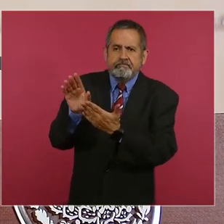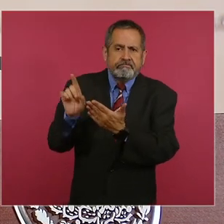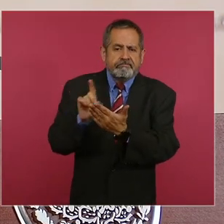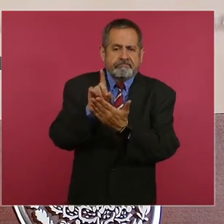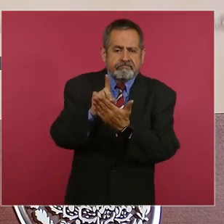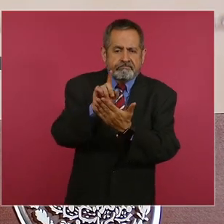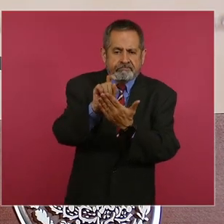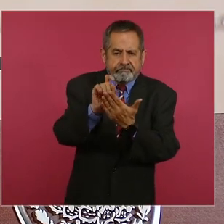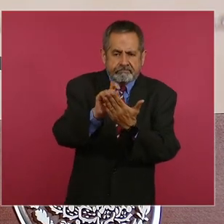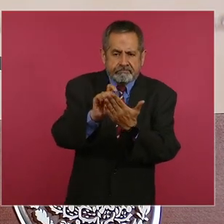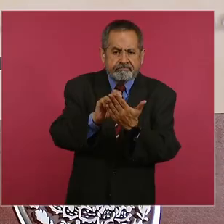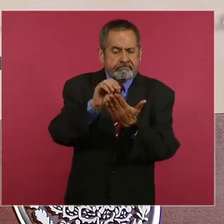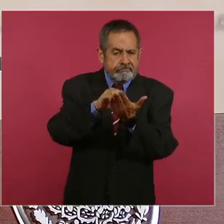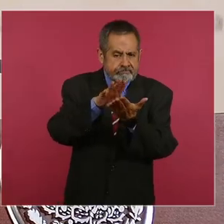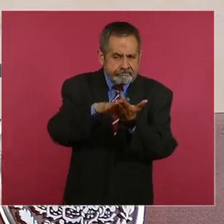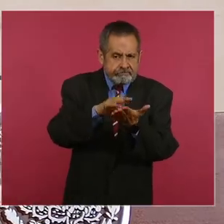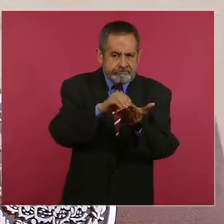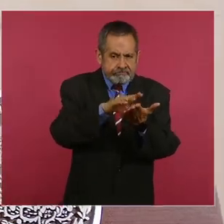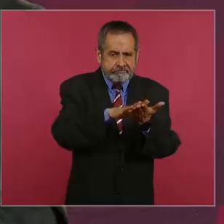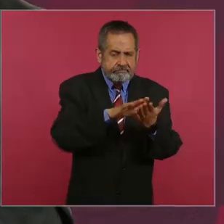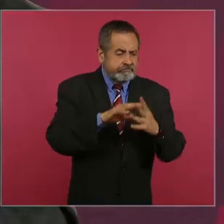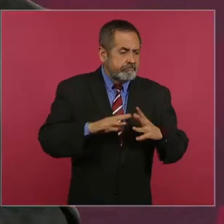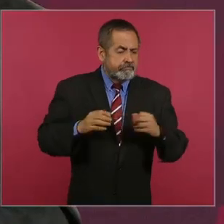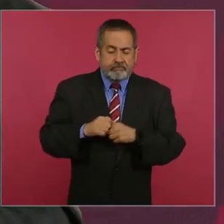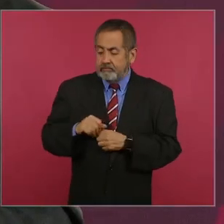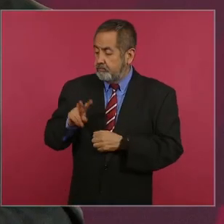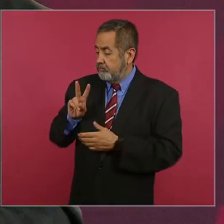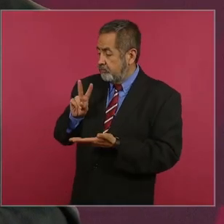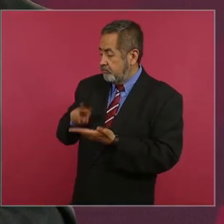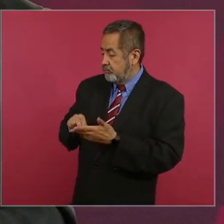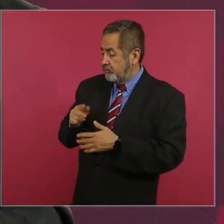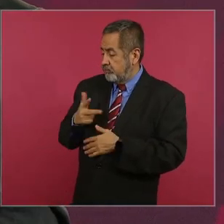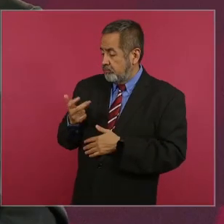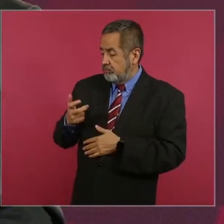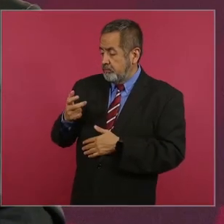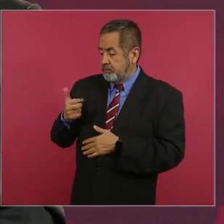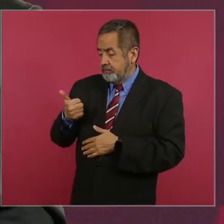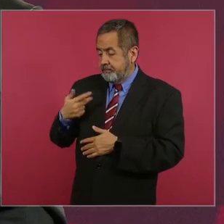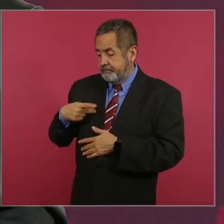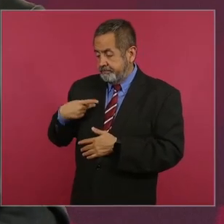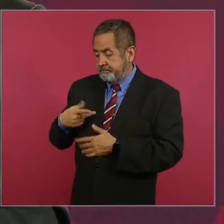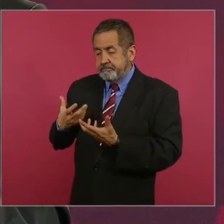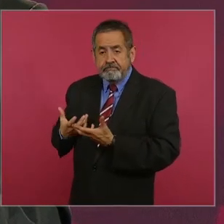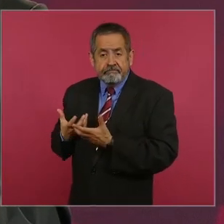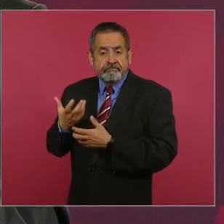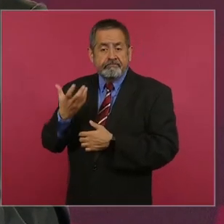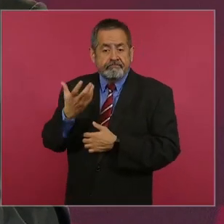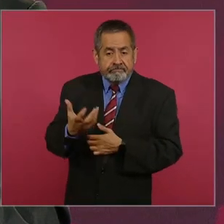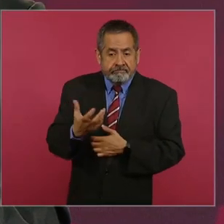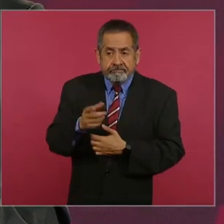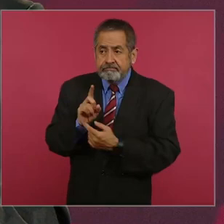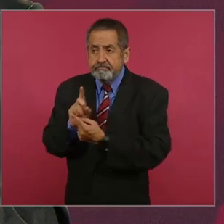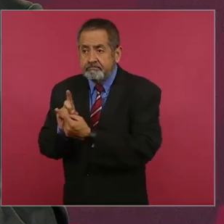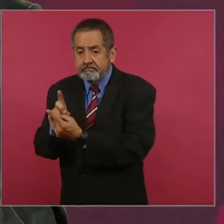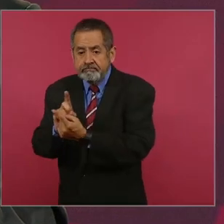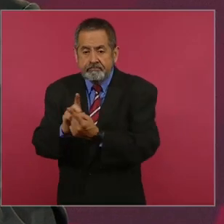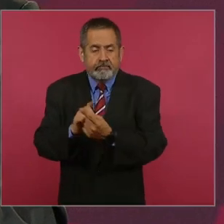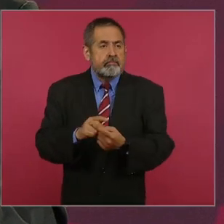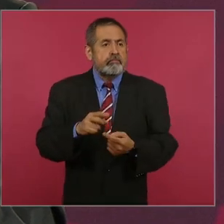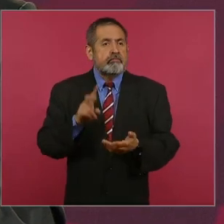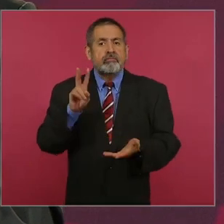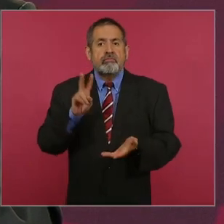Este es un trabajo que están haciendo 2 mil 806 servidores de la Nación, 2 mil 330